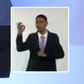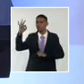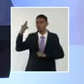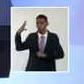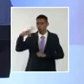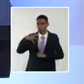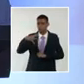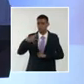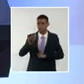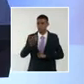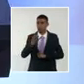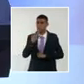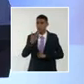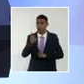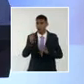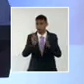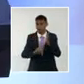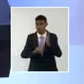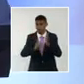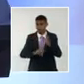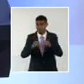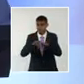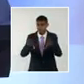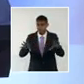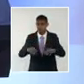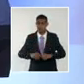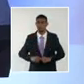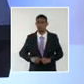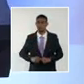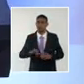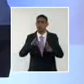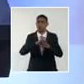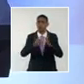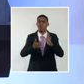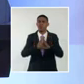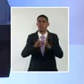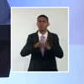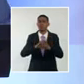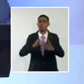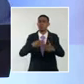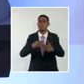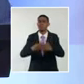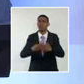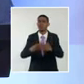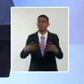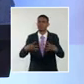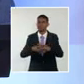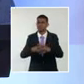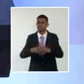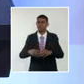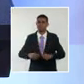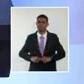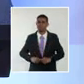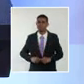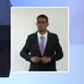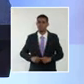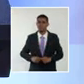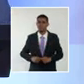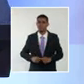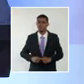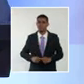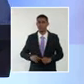la generación de energías renovables, proyectos de empresas mixtas para la renovación y